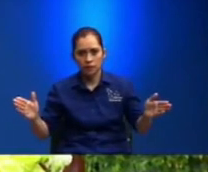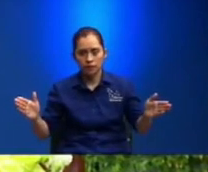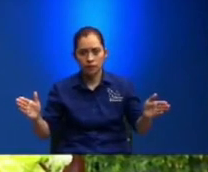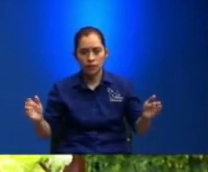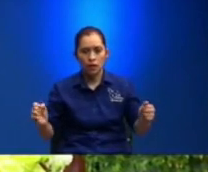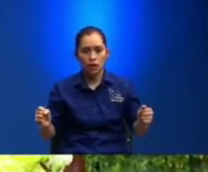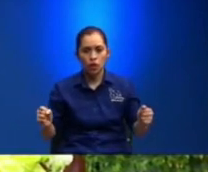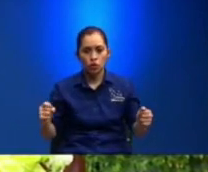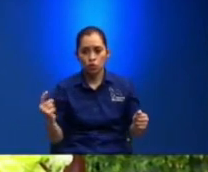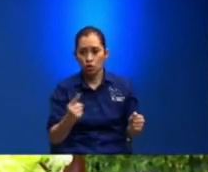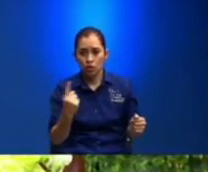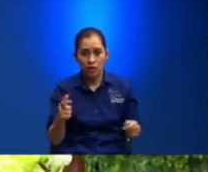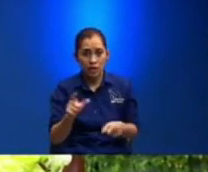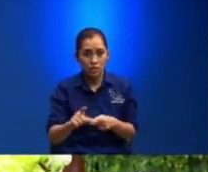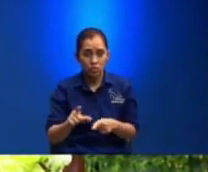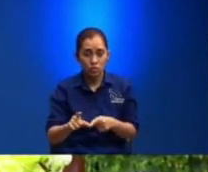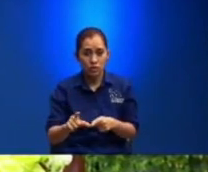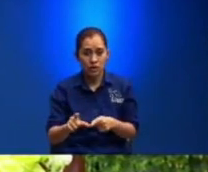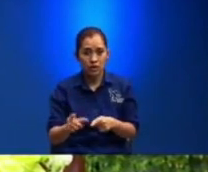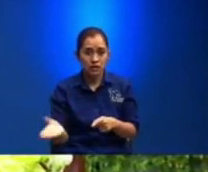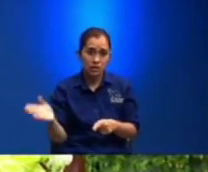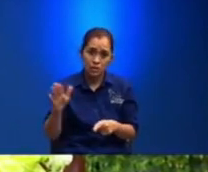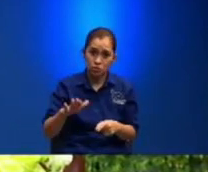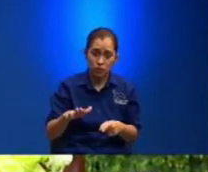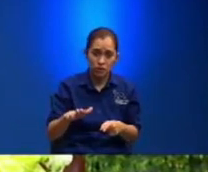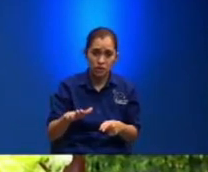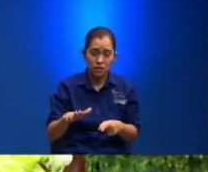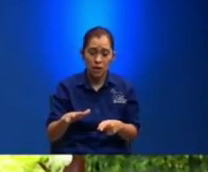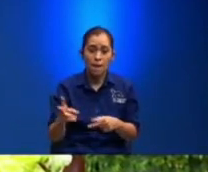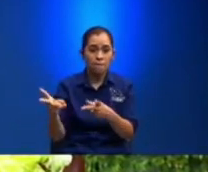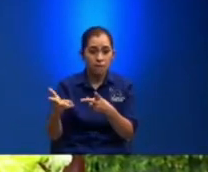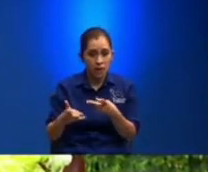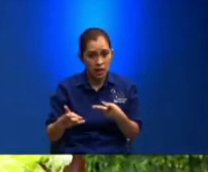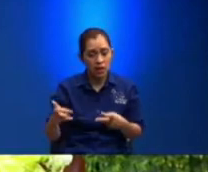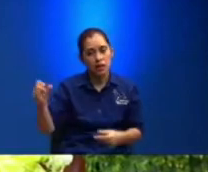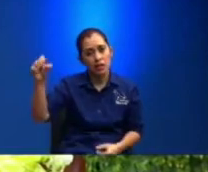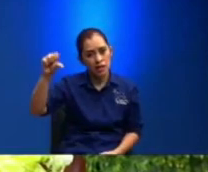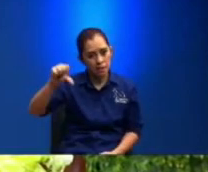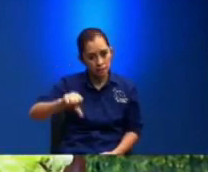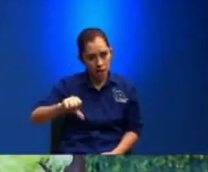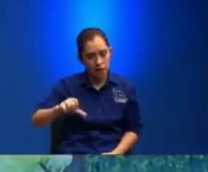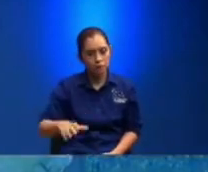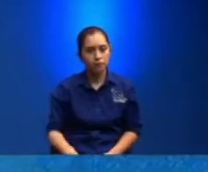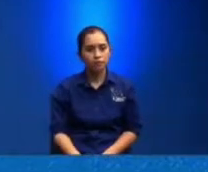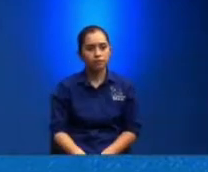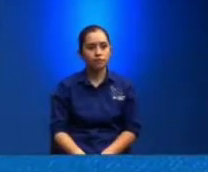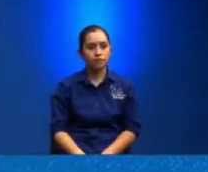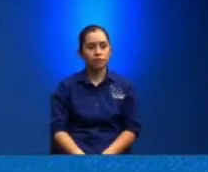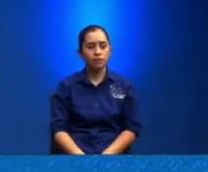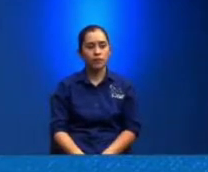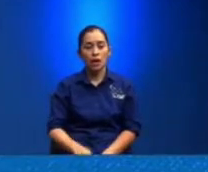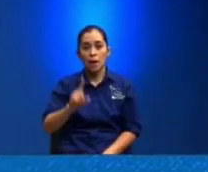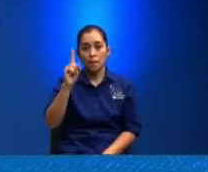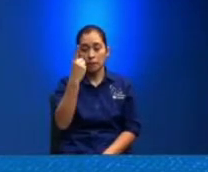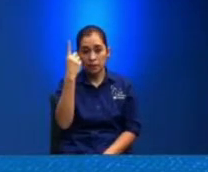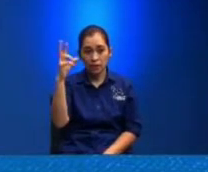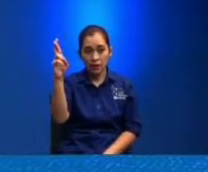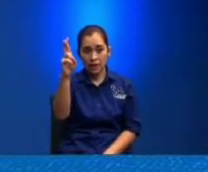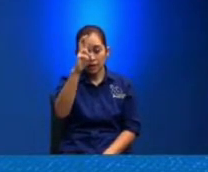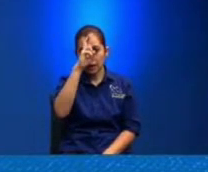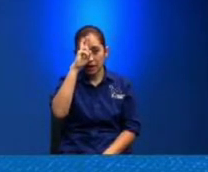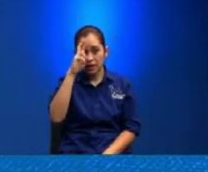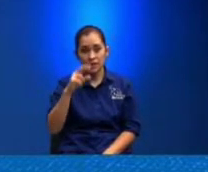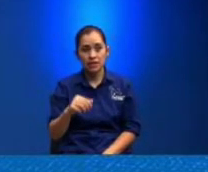el primer libro de redes capítulo 18 verso 21 elías se acercó a todo el pueblo y